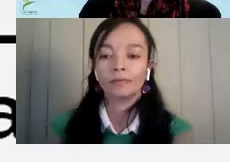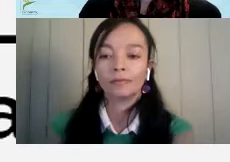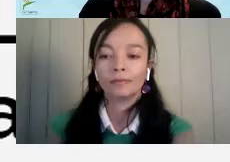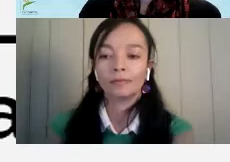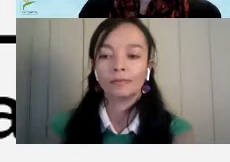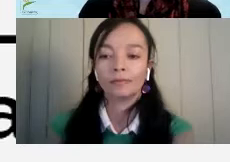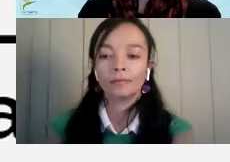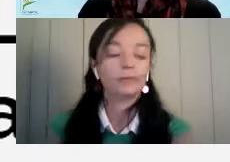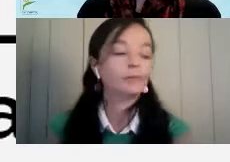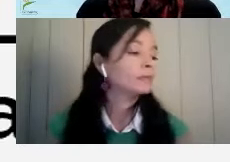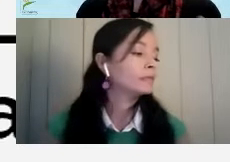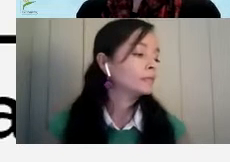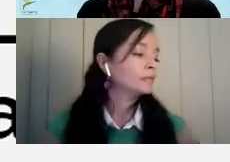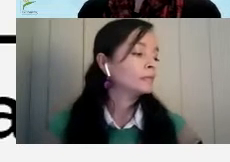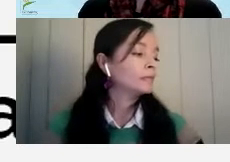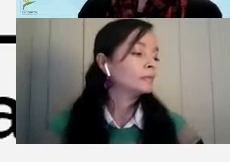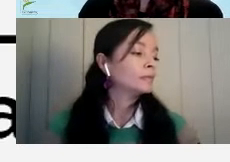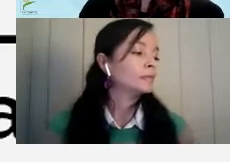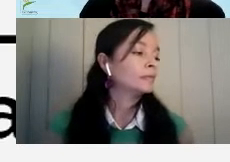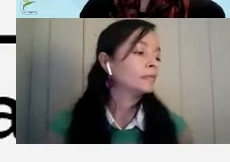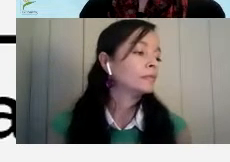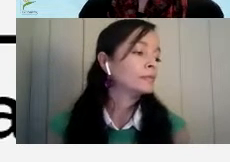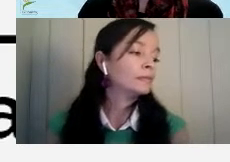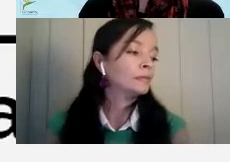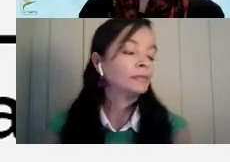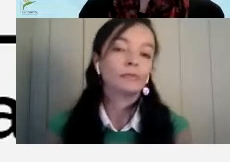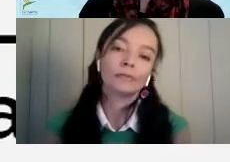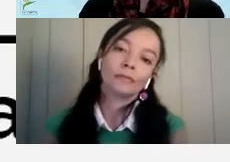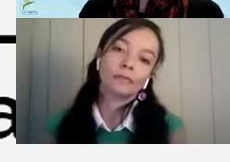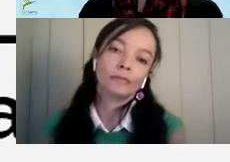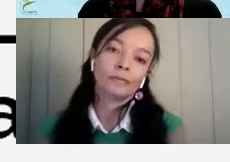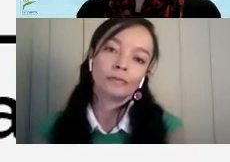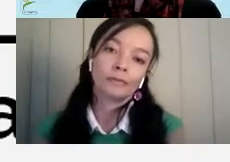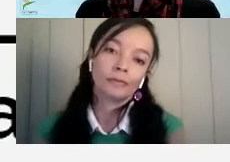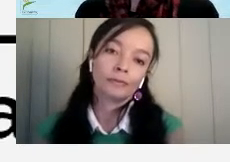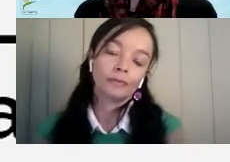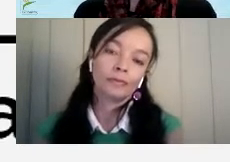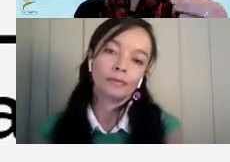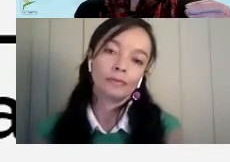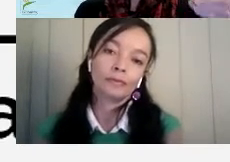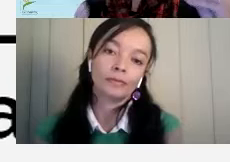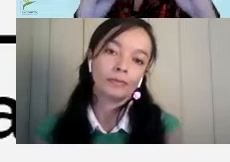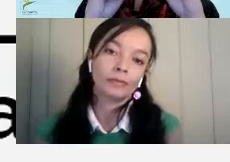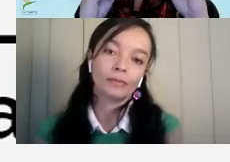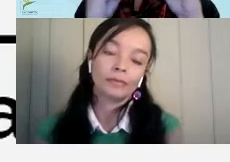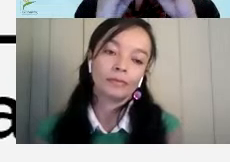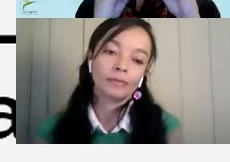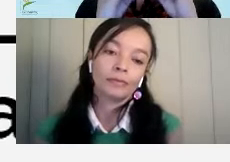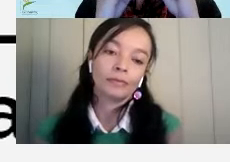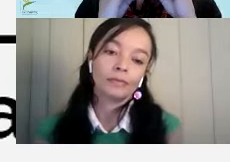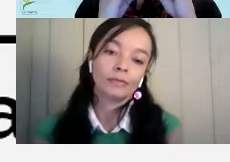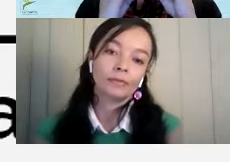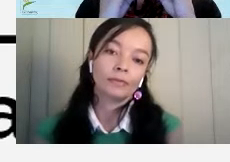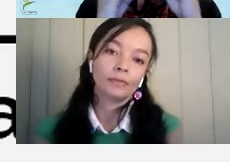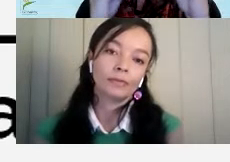haciendo señas. Pero los bebés hacen las señas en su propia manera. Como dije antes, esa seña de más